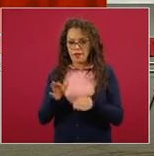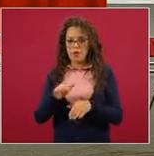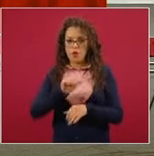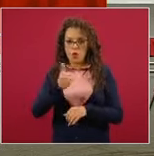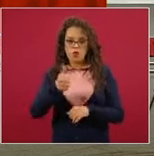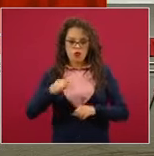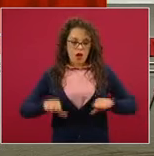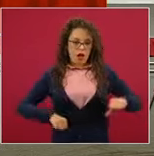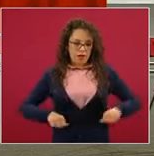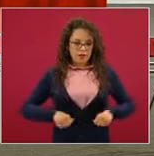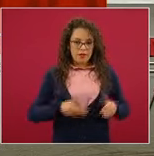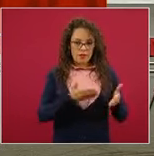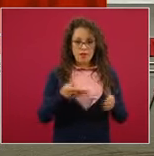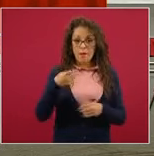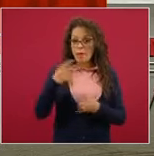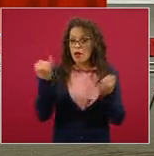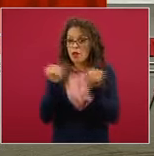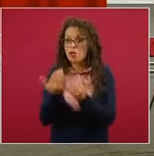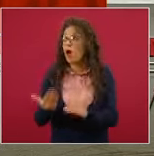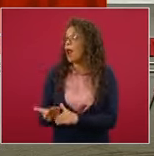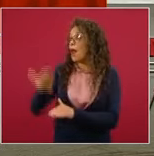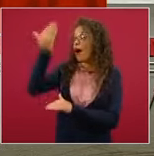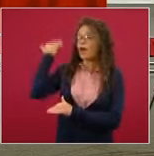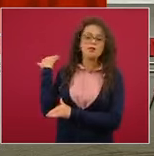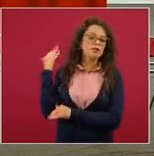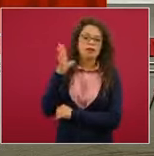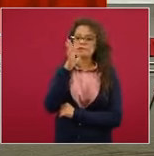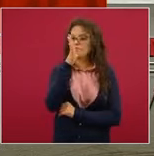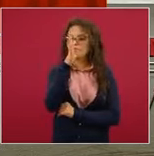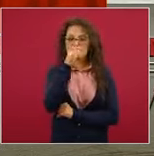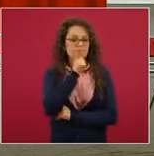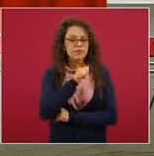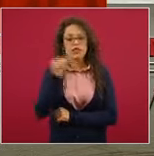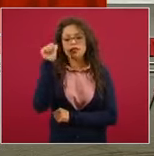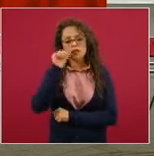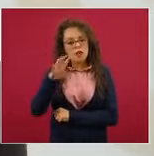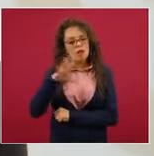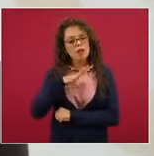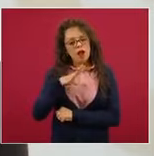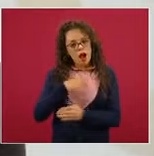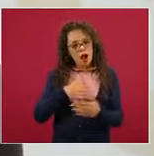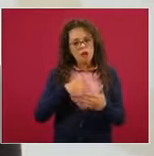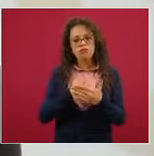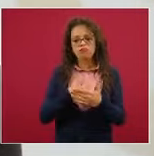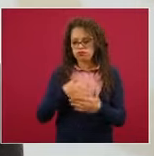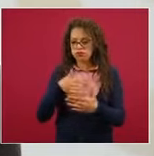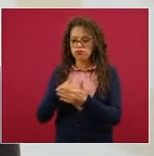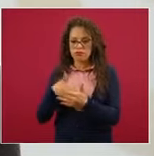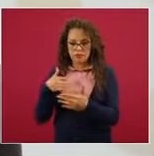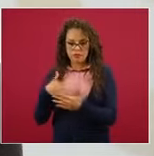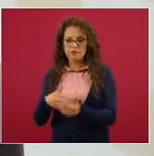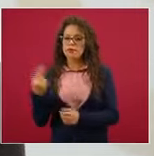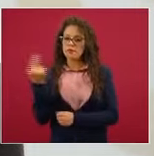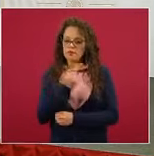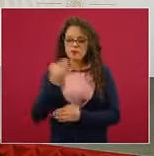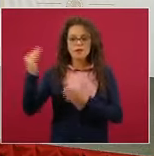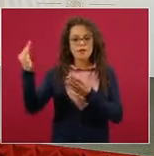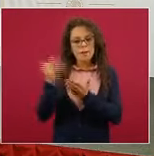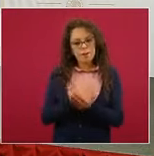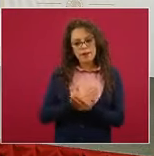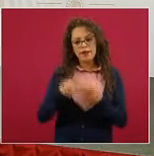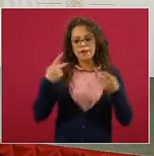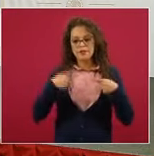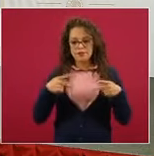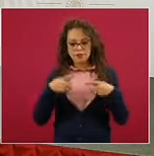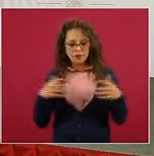hacíamos anteriormente o antes que existiera la epidemia. Siempre hay restricciones, siempre hay disminución de aforos, siempre hay disminución